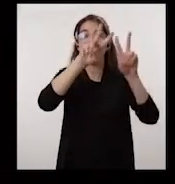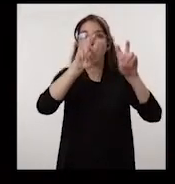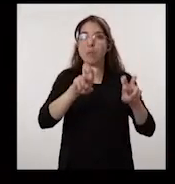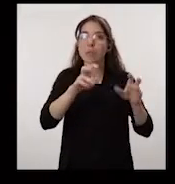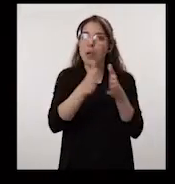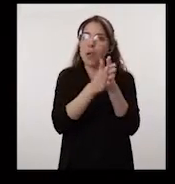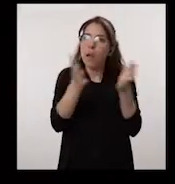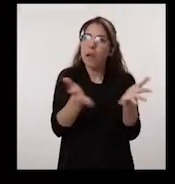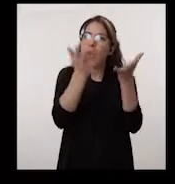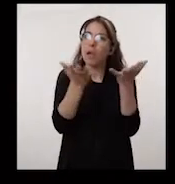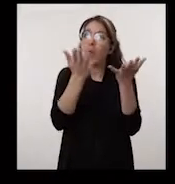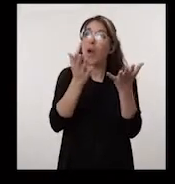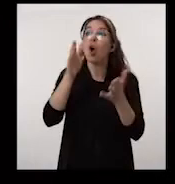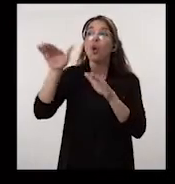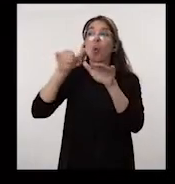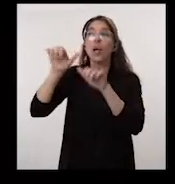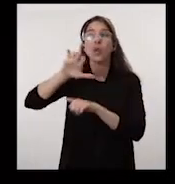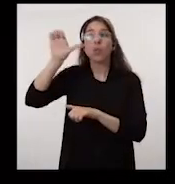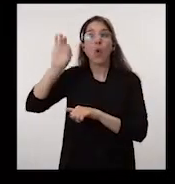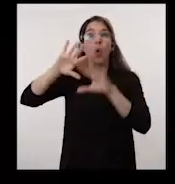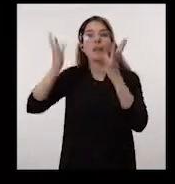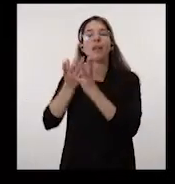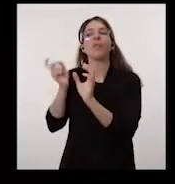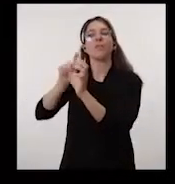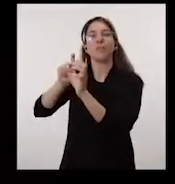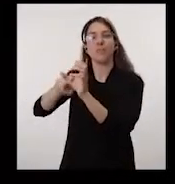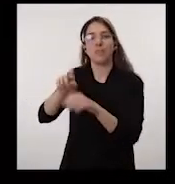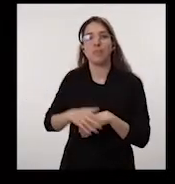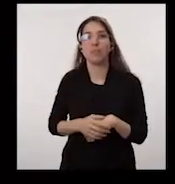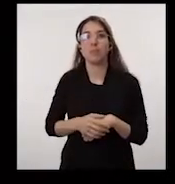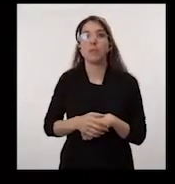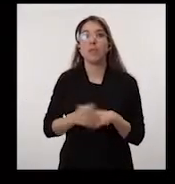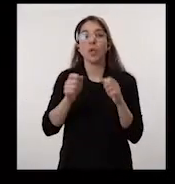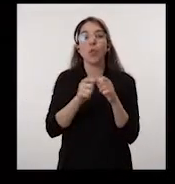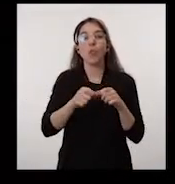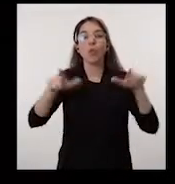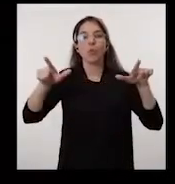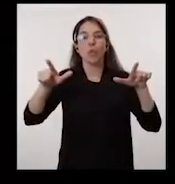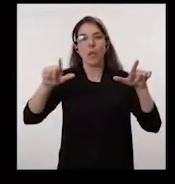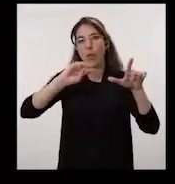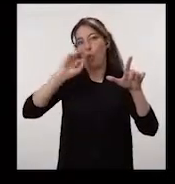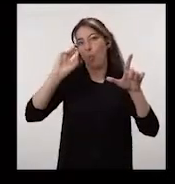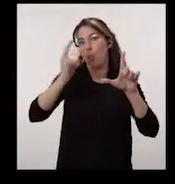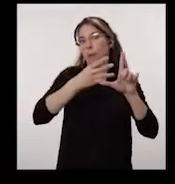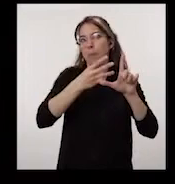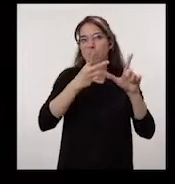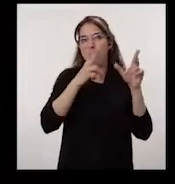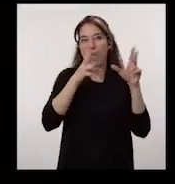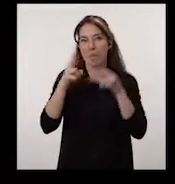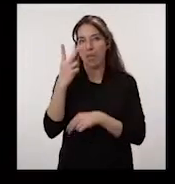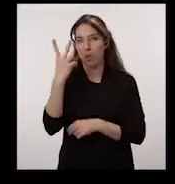investigadores en convocatorias europeas e internacionales el portal está estructurado en dos grandes partes en una